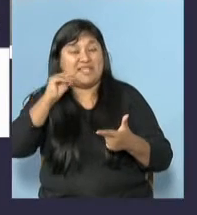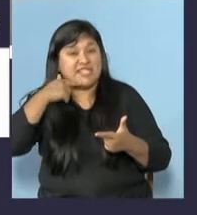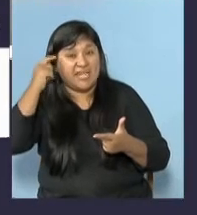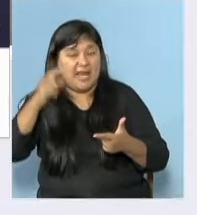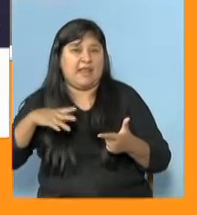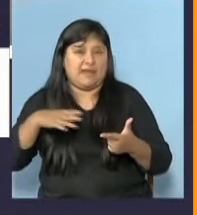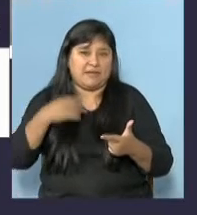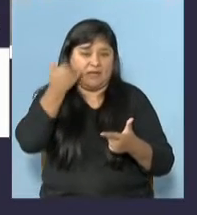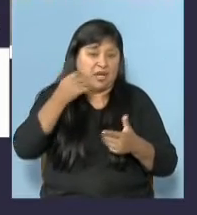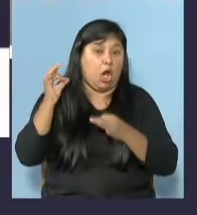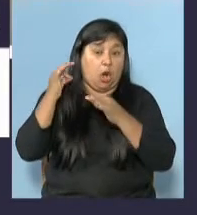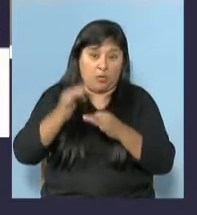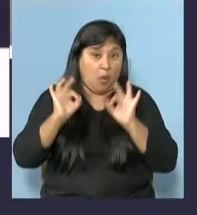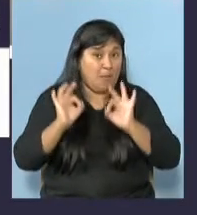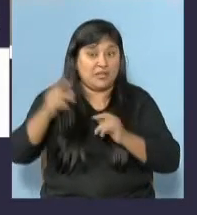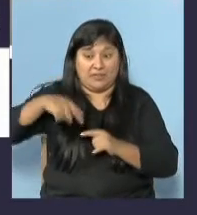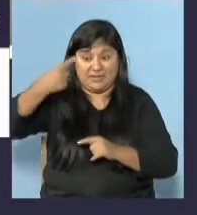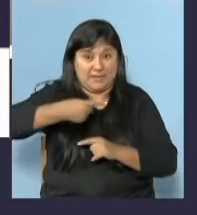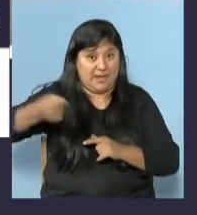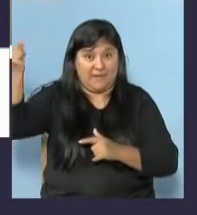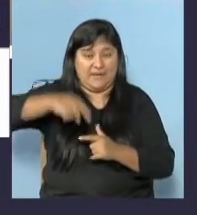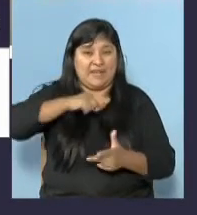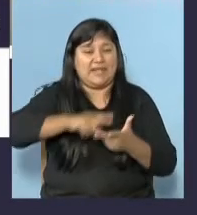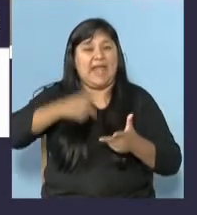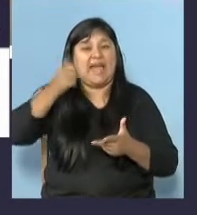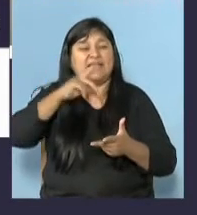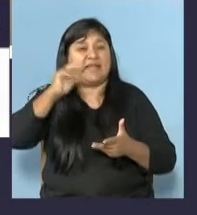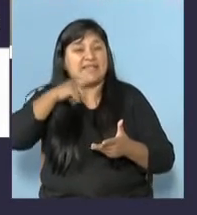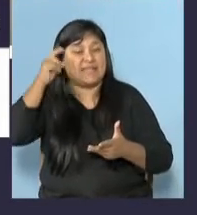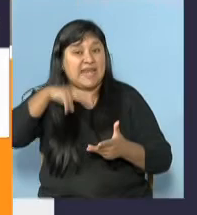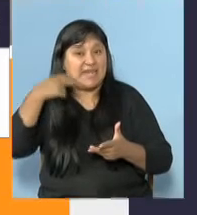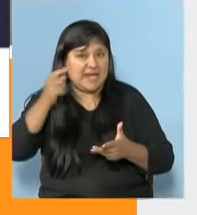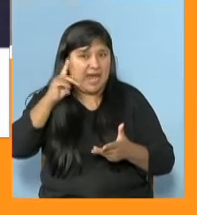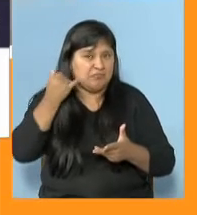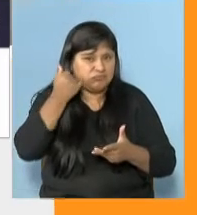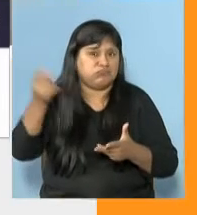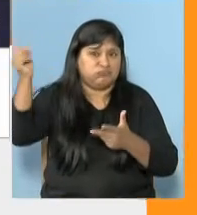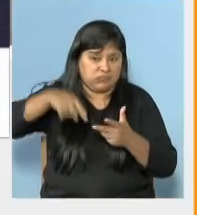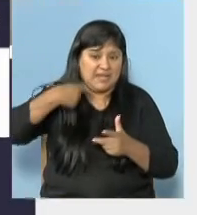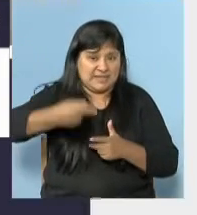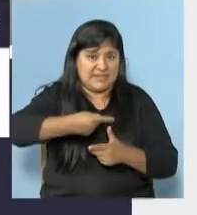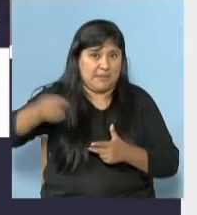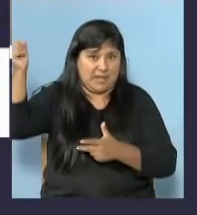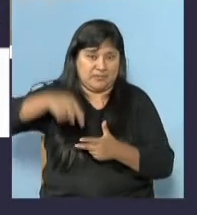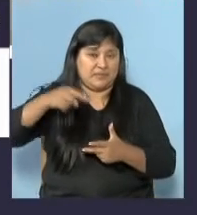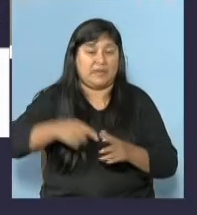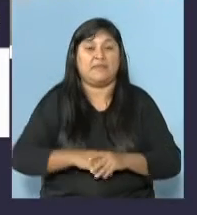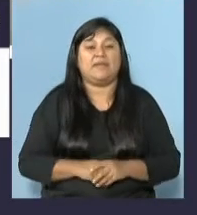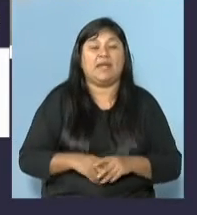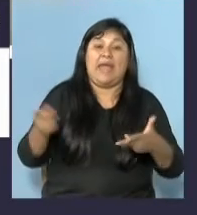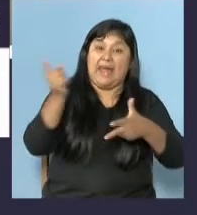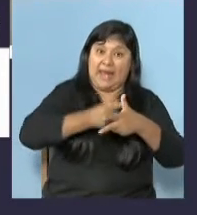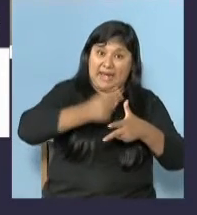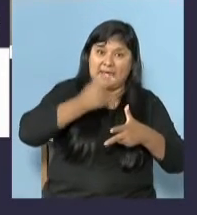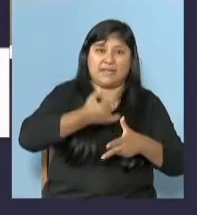la llegada de las vacunas de la próxima semana. En el caso de Sputnik, muchos esquemas ya han sido completados, pero en las próximas